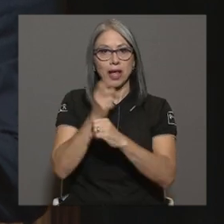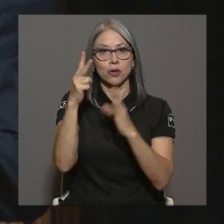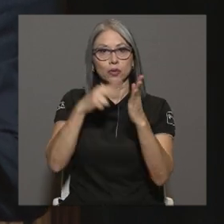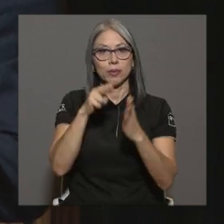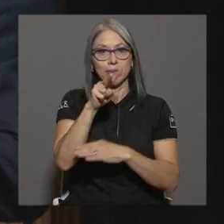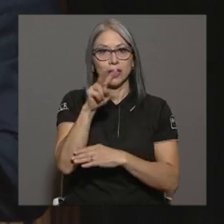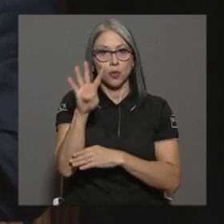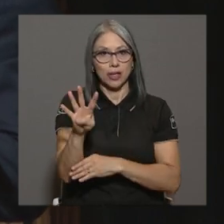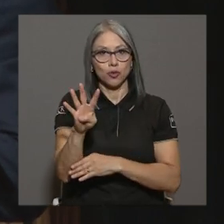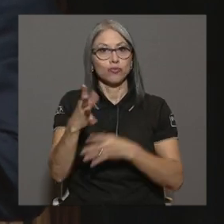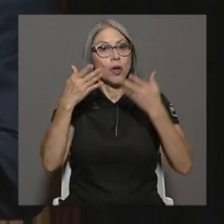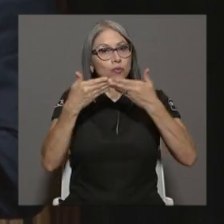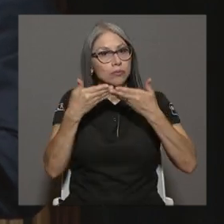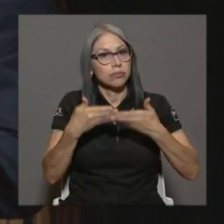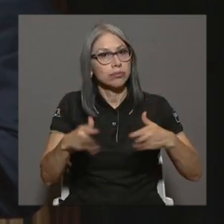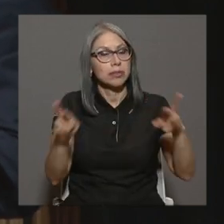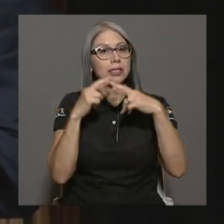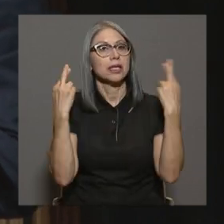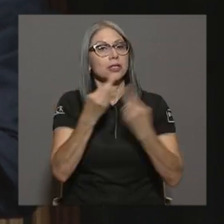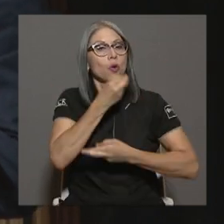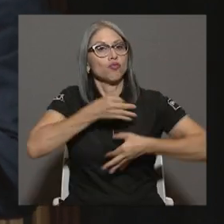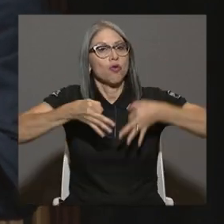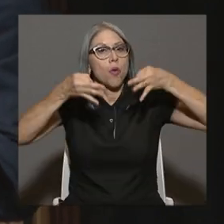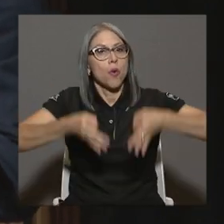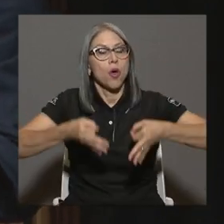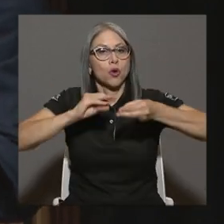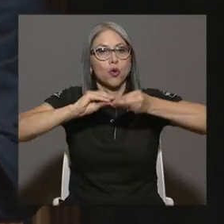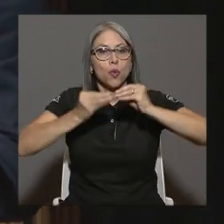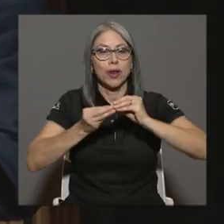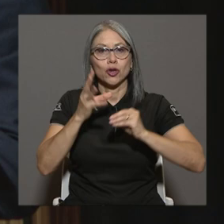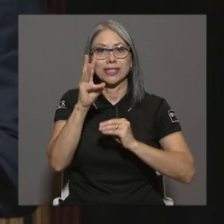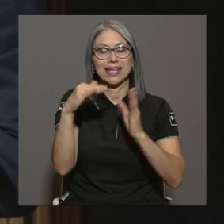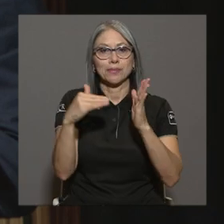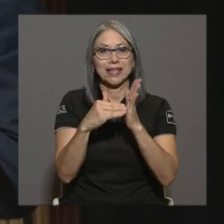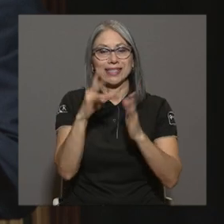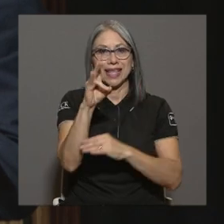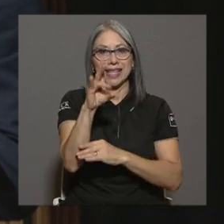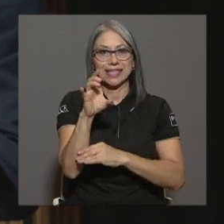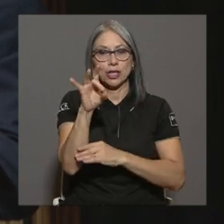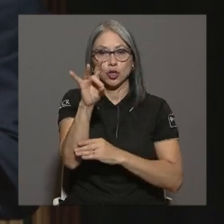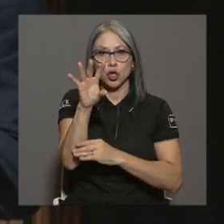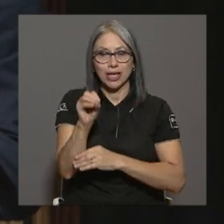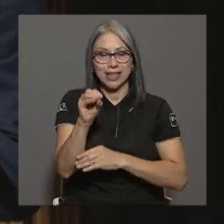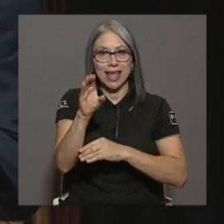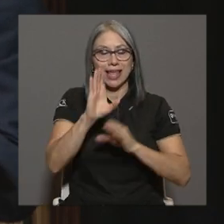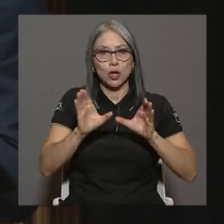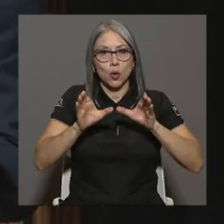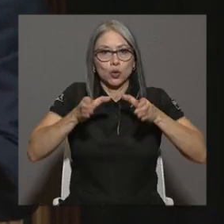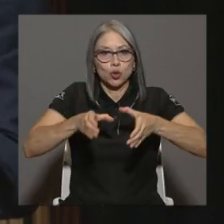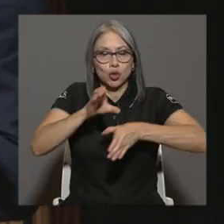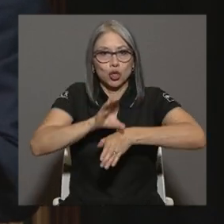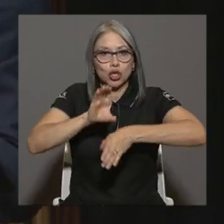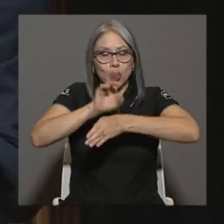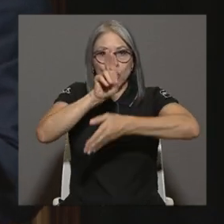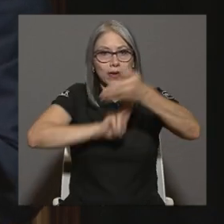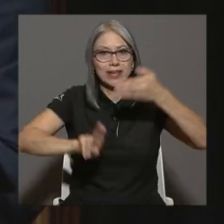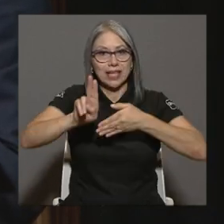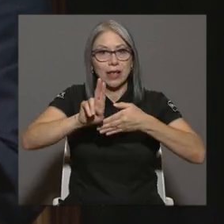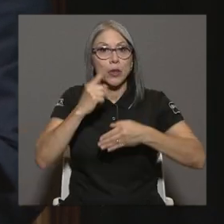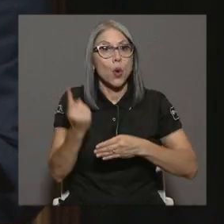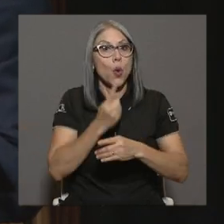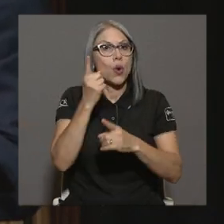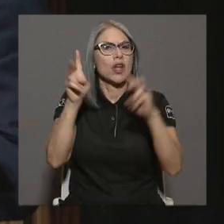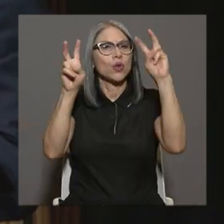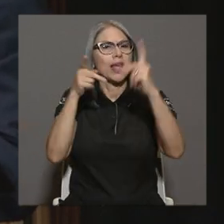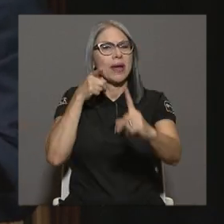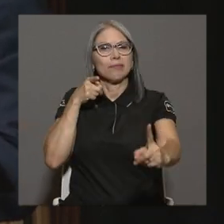2024, doy por abierta la sesión solemne número 6780 del Consejo Universitario, cuyo único punto